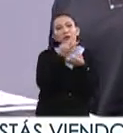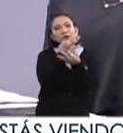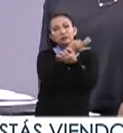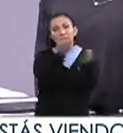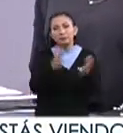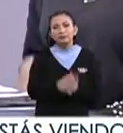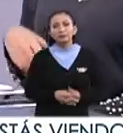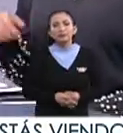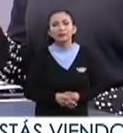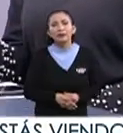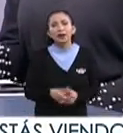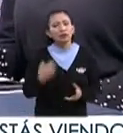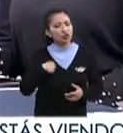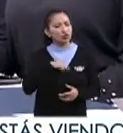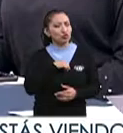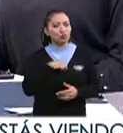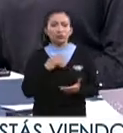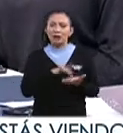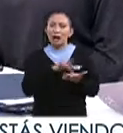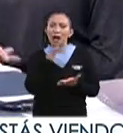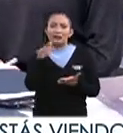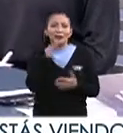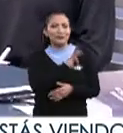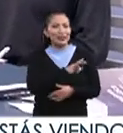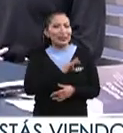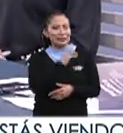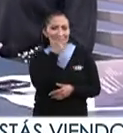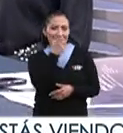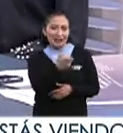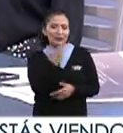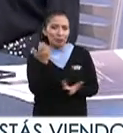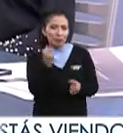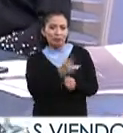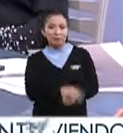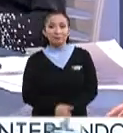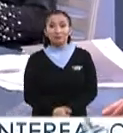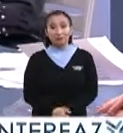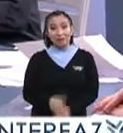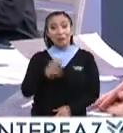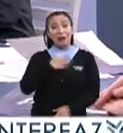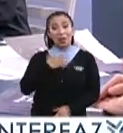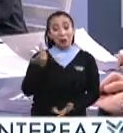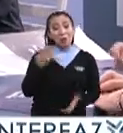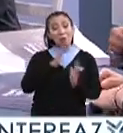¿no? Estamos muy agradecidos y muy felices de esta nueva obra. No, pues qué bueno que haya